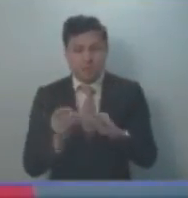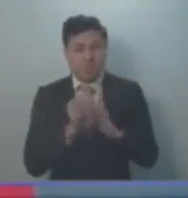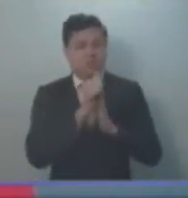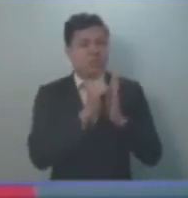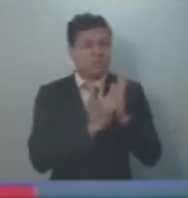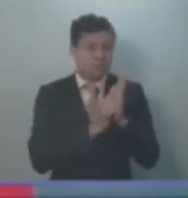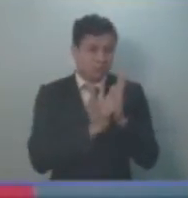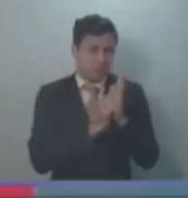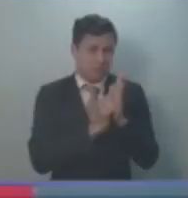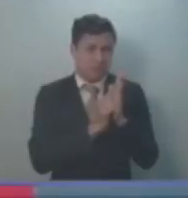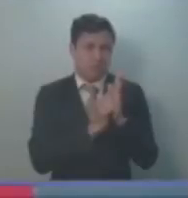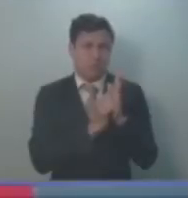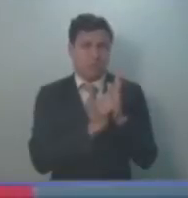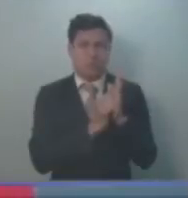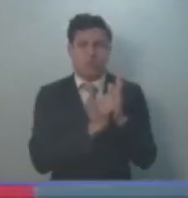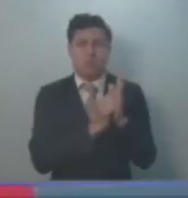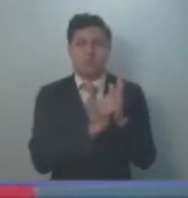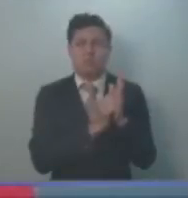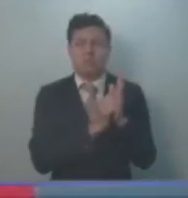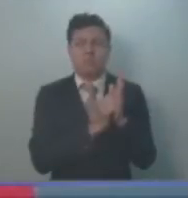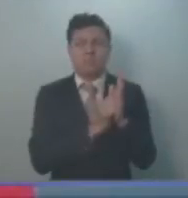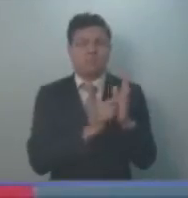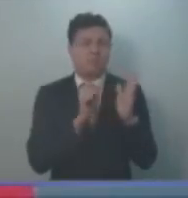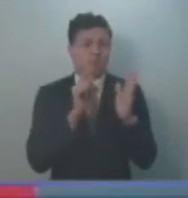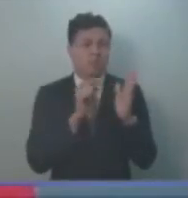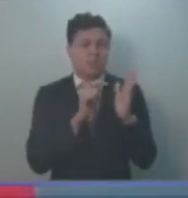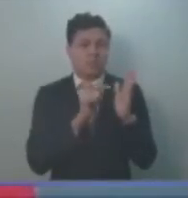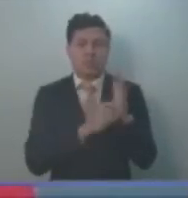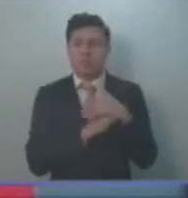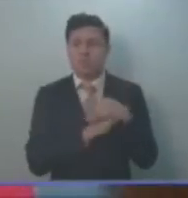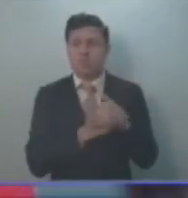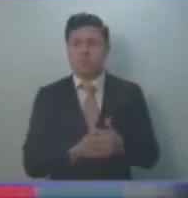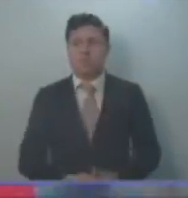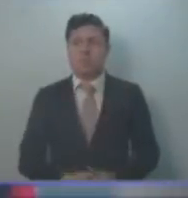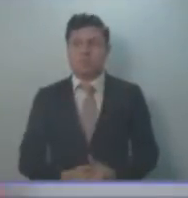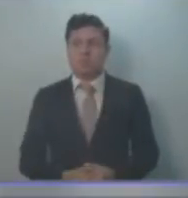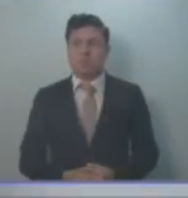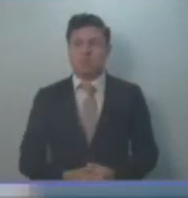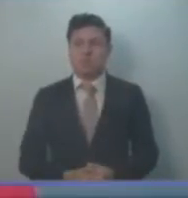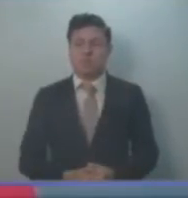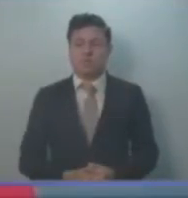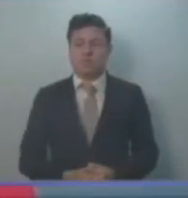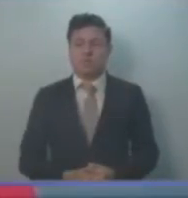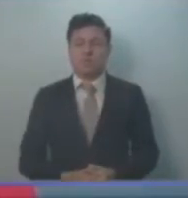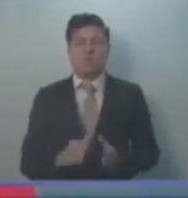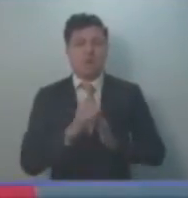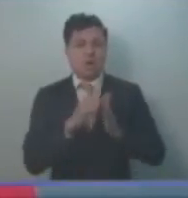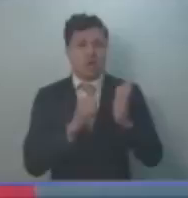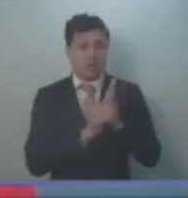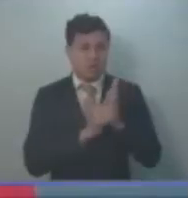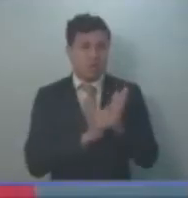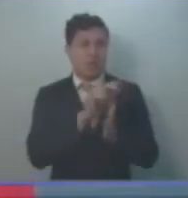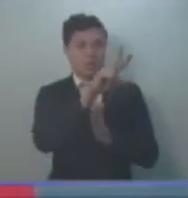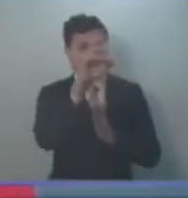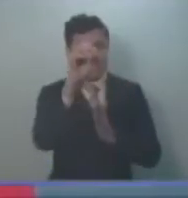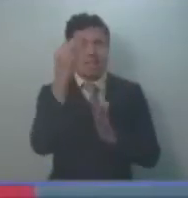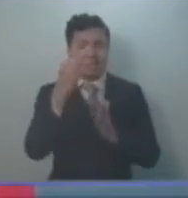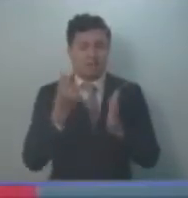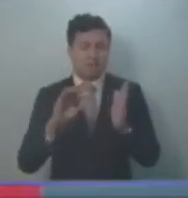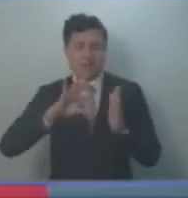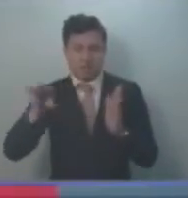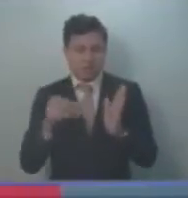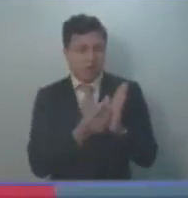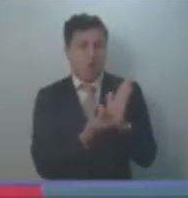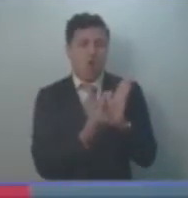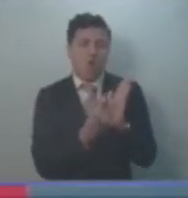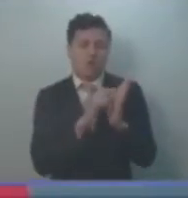Adiciónese los numerales 11C, 11D y 11E al artículo 30 de la siguiente manera.